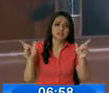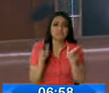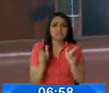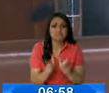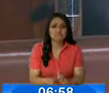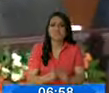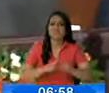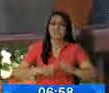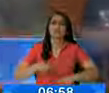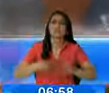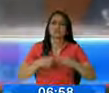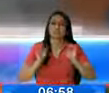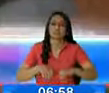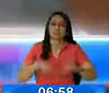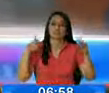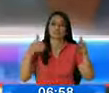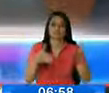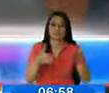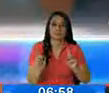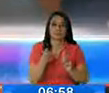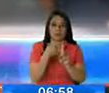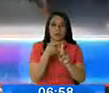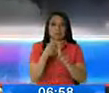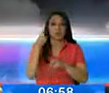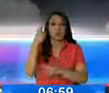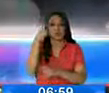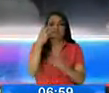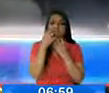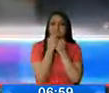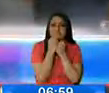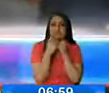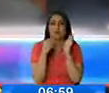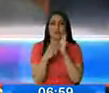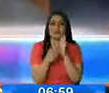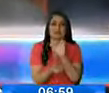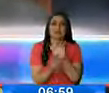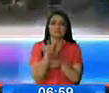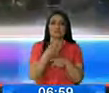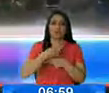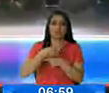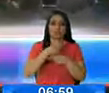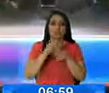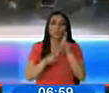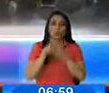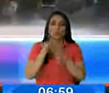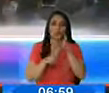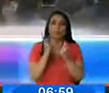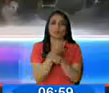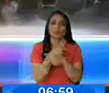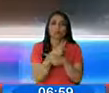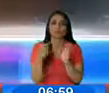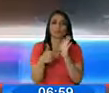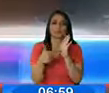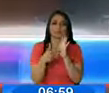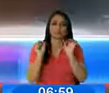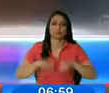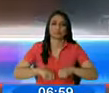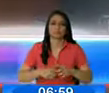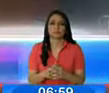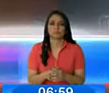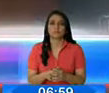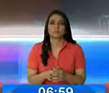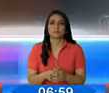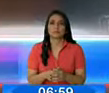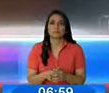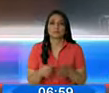o pequeños. Anunciando austeridad en el gobierno como creación de un Consejo Consultivo Productivo Tributario. Vamos a